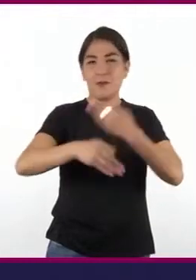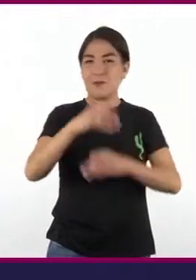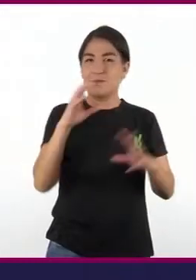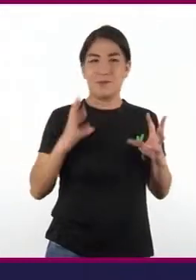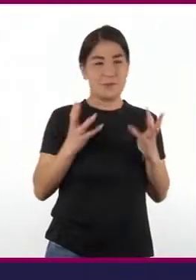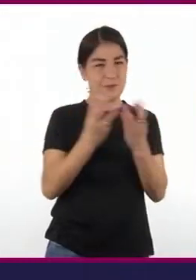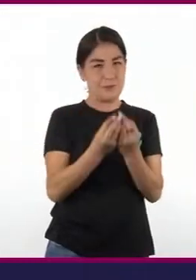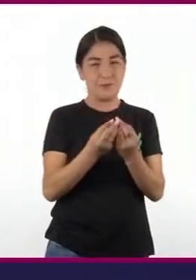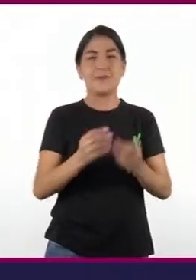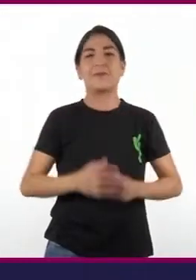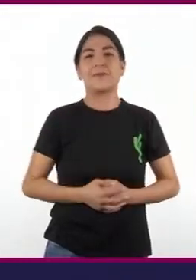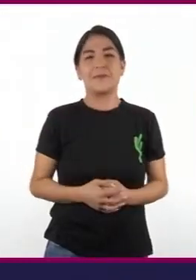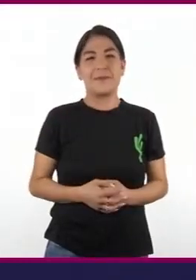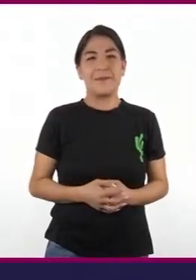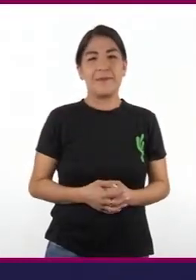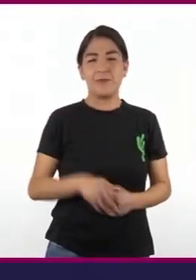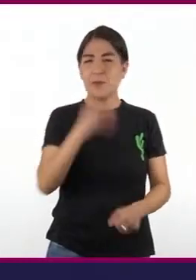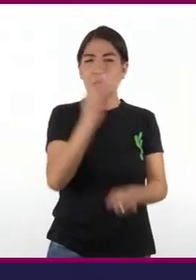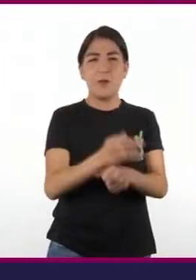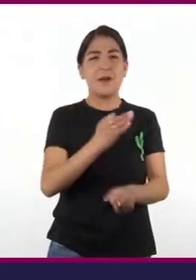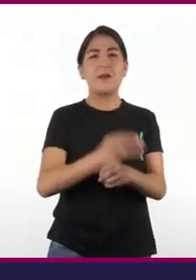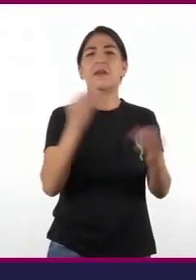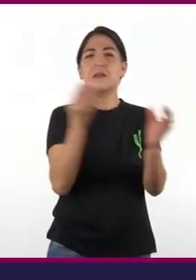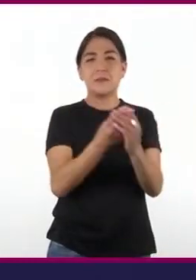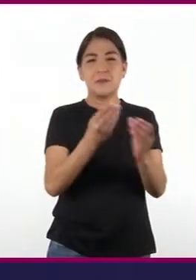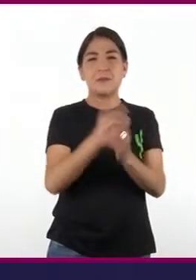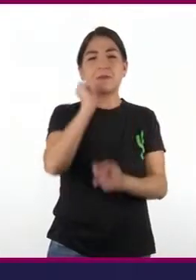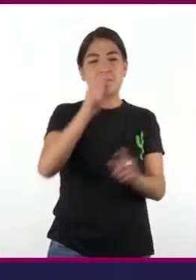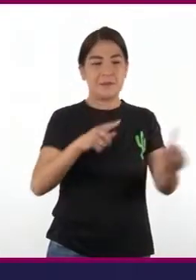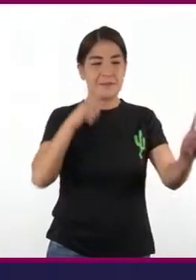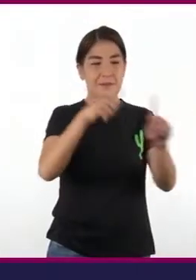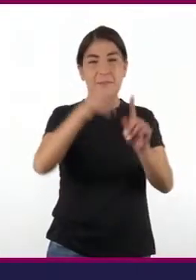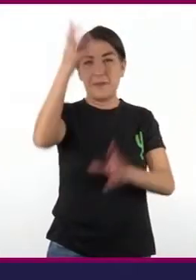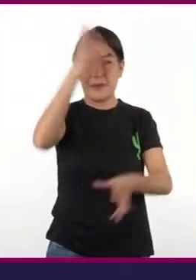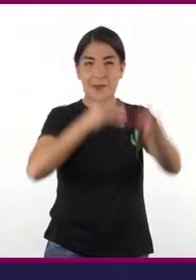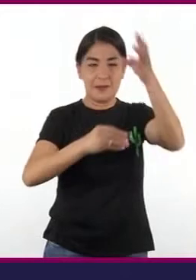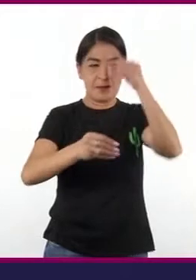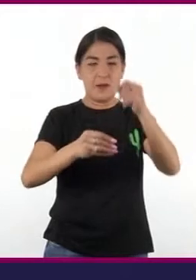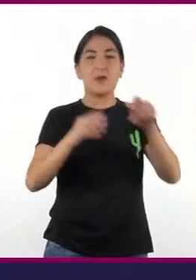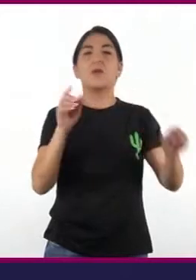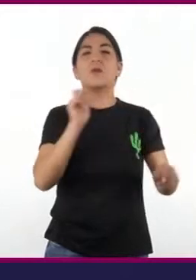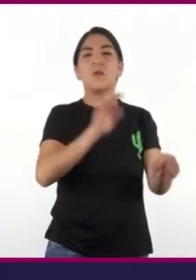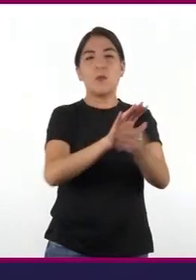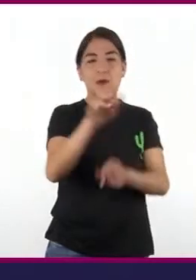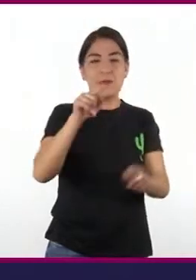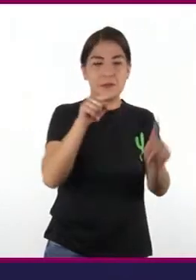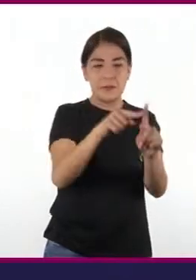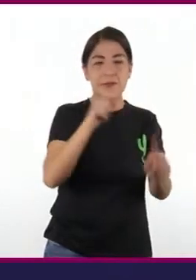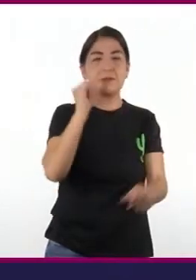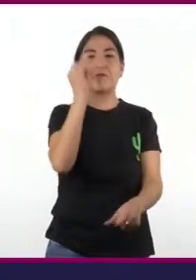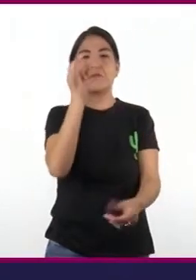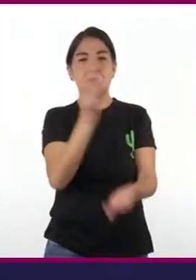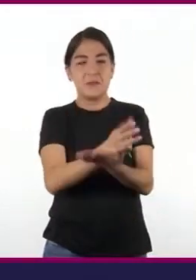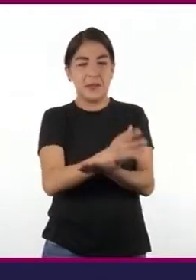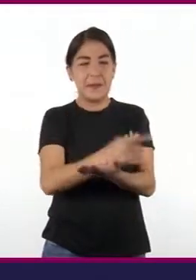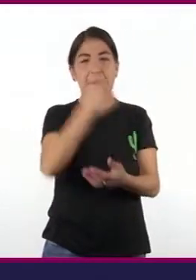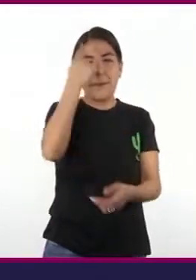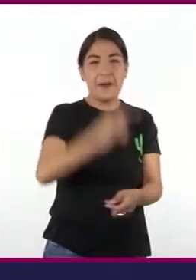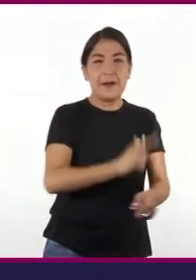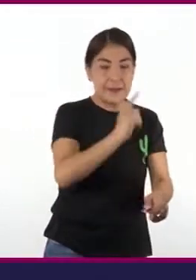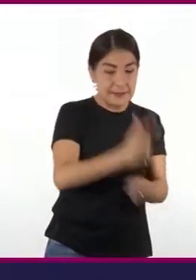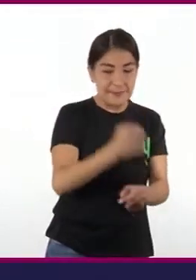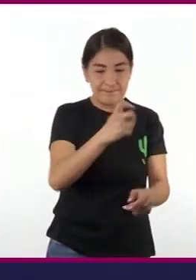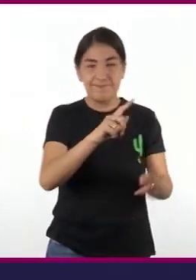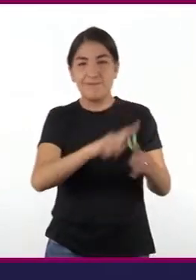todos. En esta sesión hablaremos del aprendizaje esperado. Analiza e identifica la información presentada